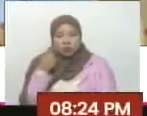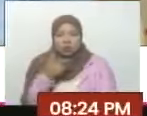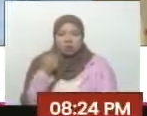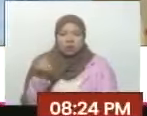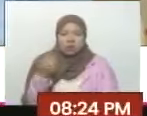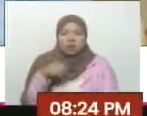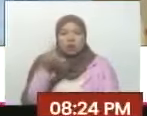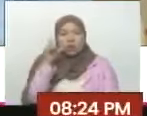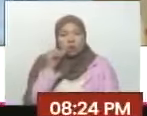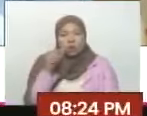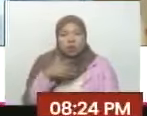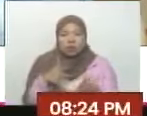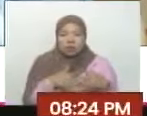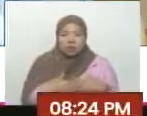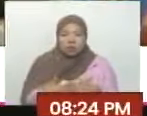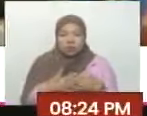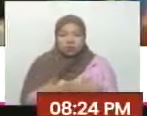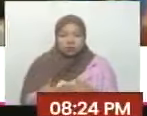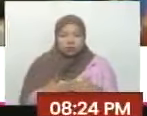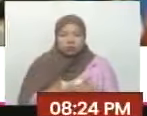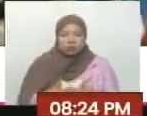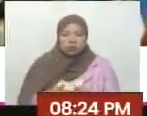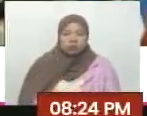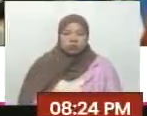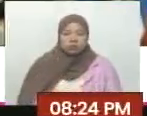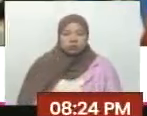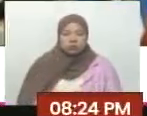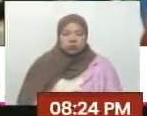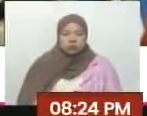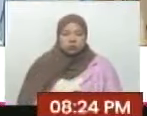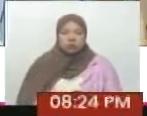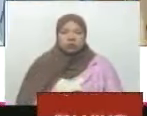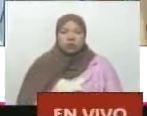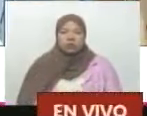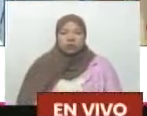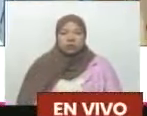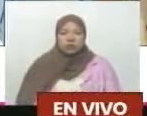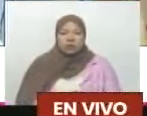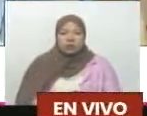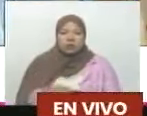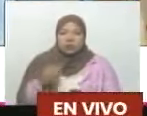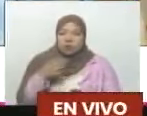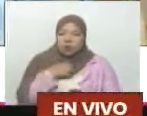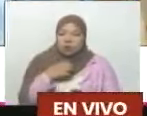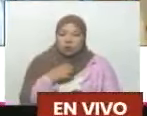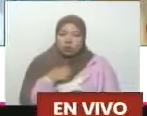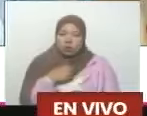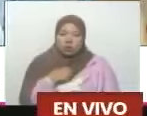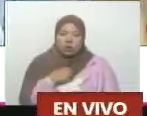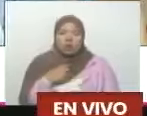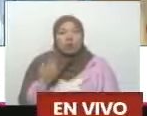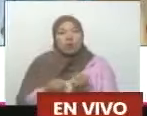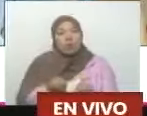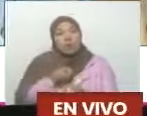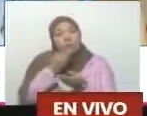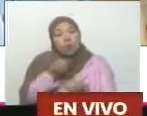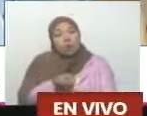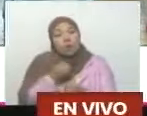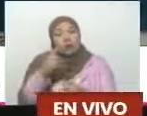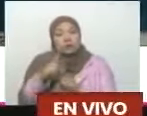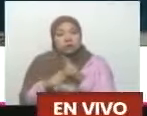más la máscara a Estados Unidos. ¿Dónde puedo conseguir ese libro? Se lo puedo enviar, presidente. Bueno, se lo podemos hacer. ¿Cuándo público me lo va a mandar? Bueno, lo voy a publicar en mi cuenta de X.